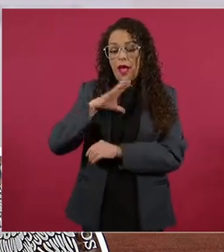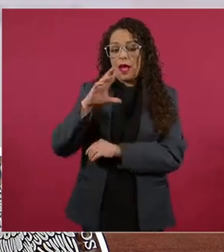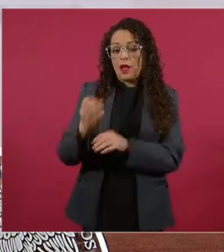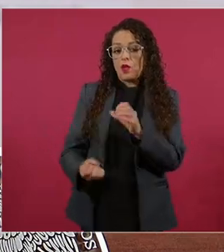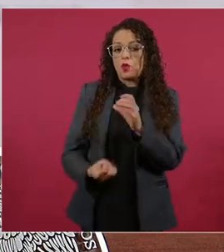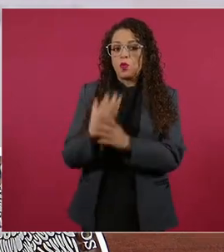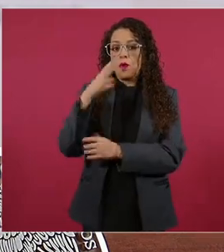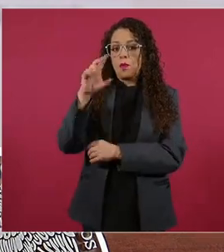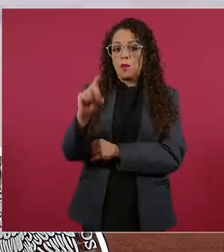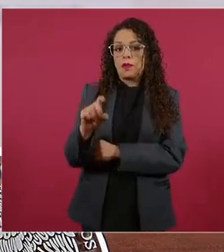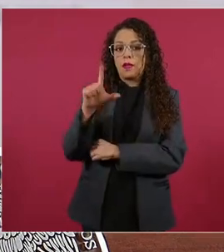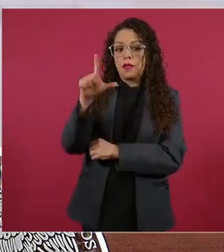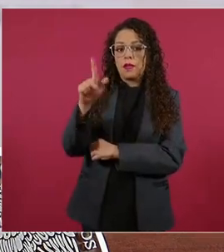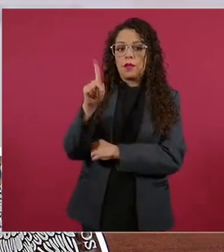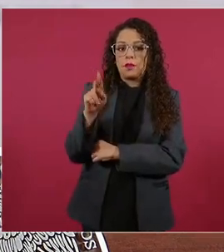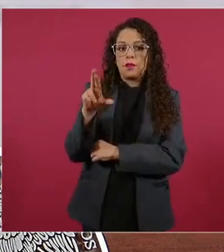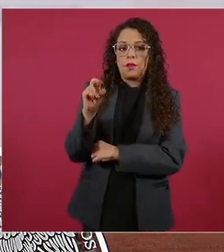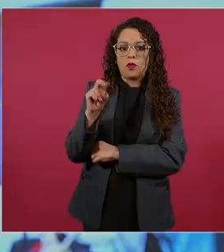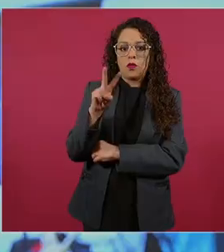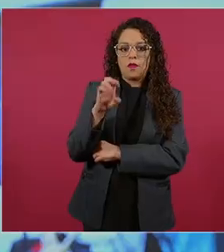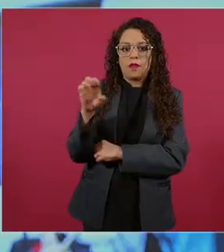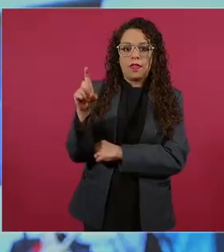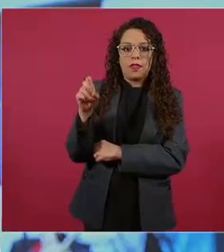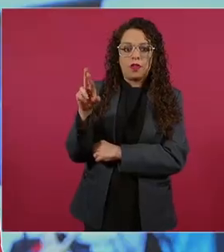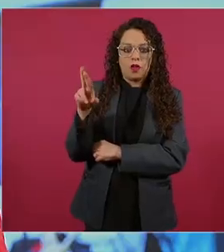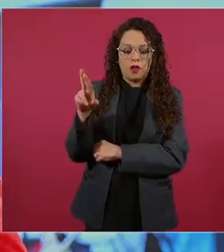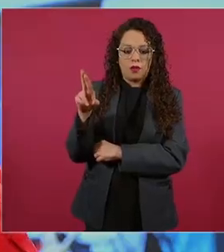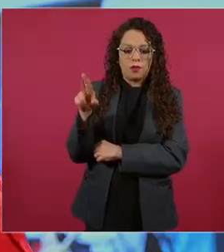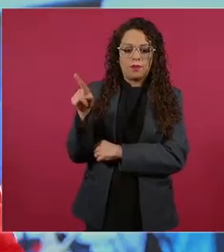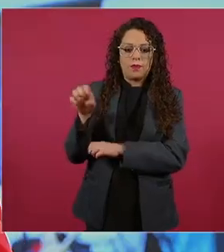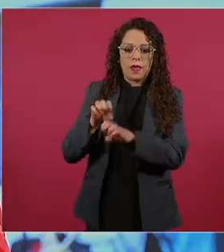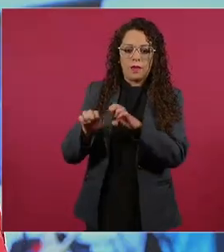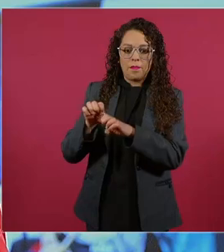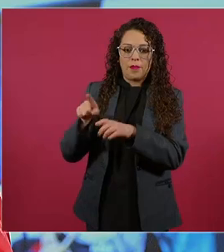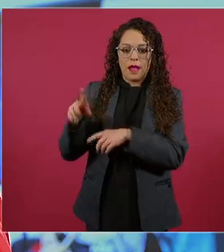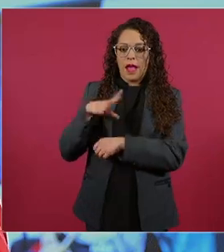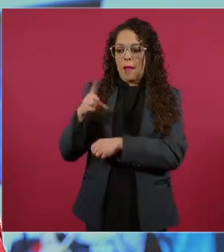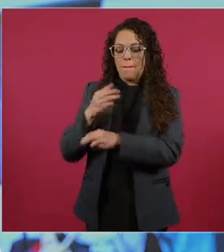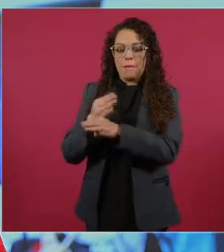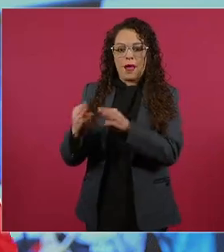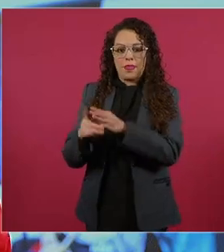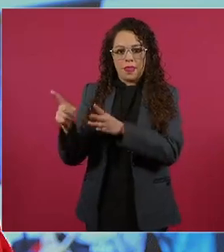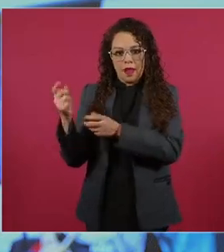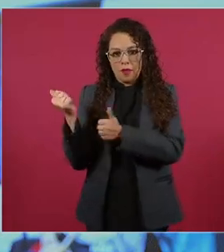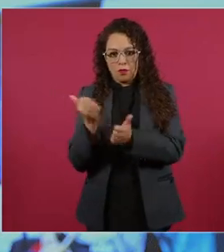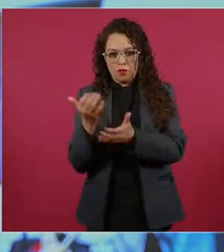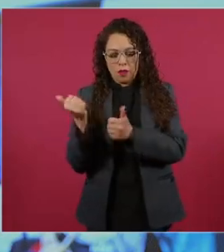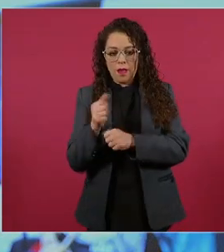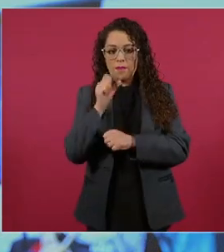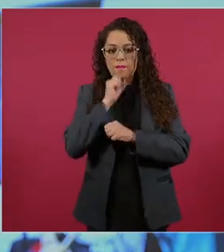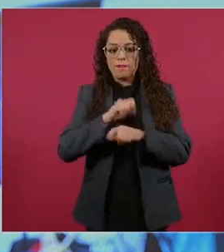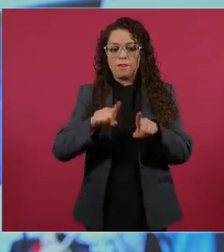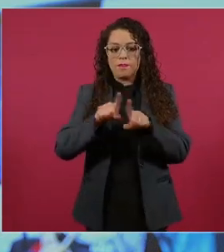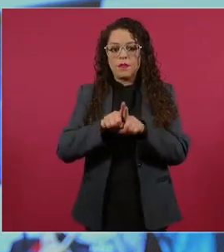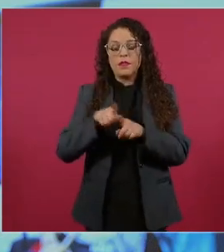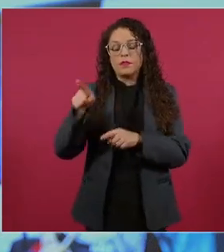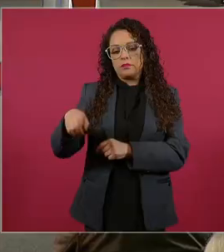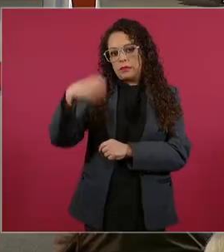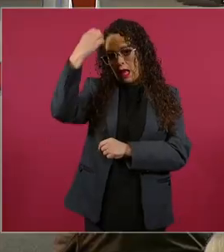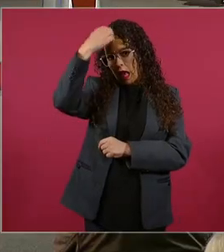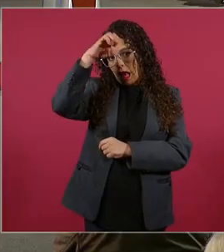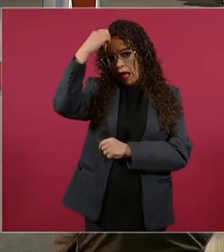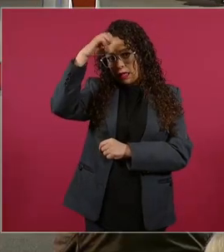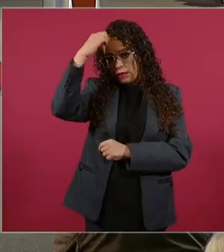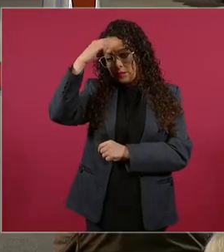nuevos adicionales en 15 distintos estados, en donde también se ha contribuido a traer una transferencia de conocimiento